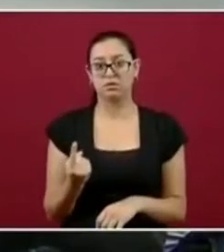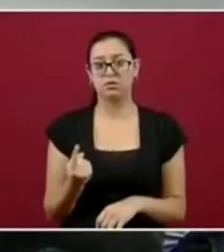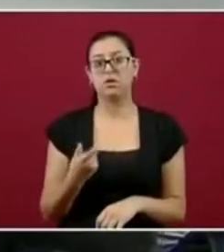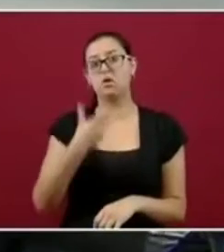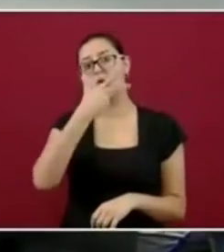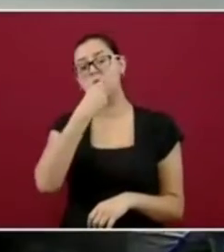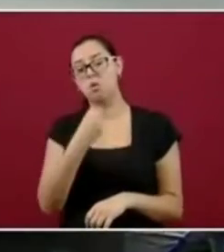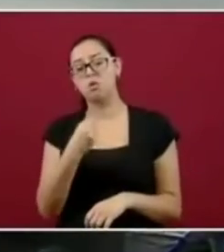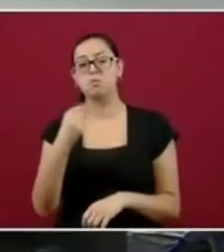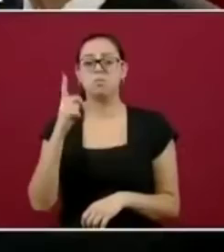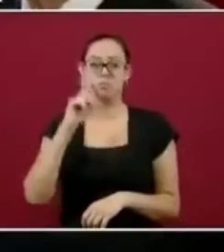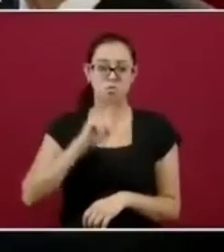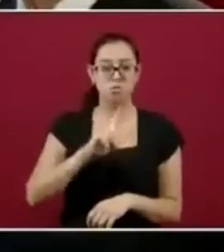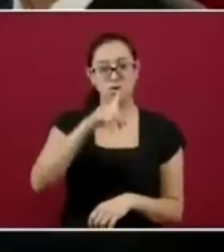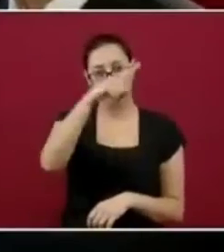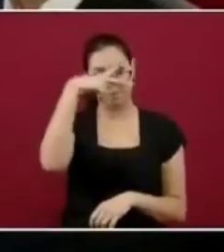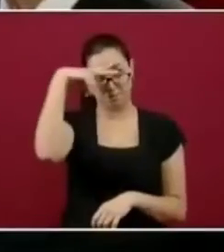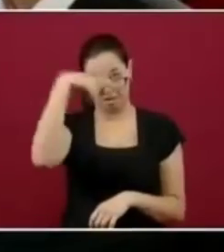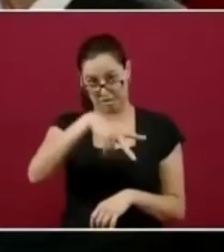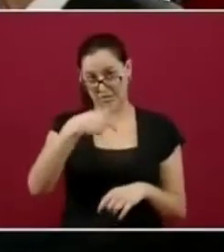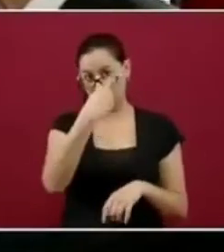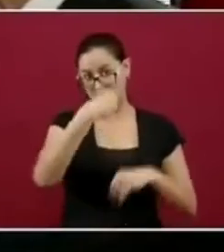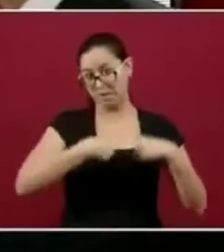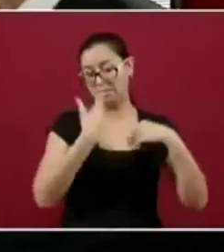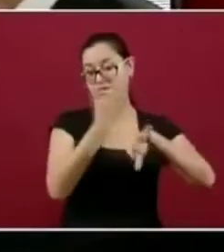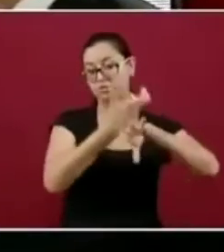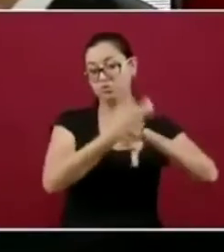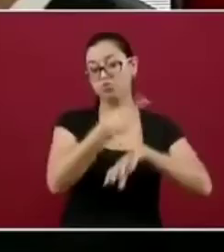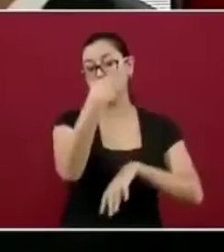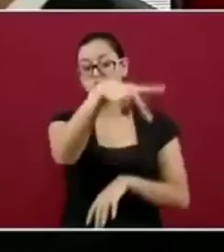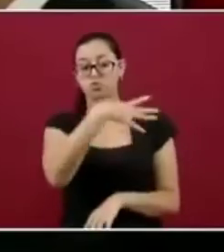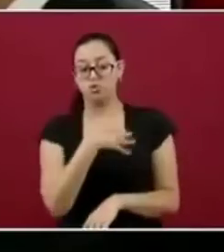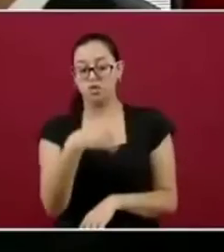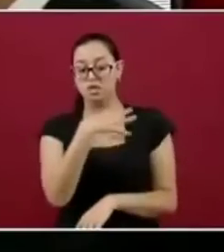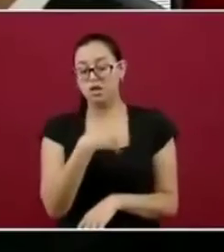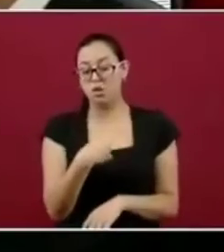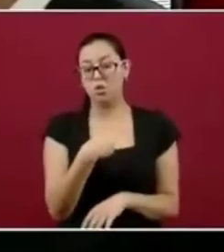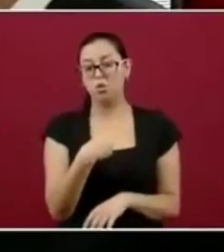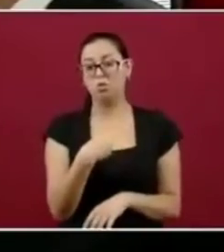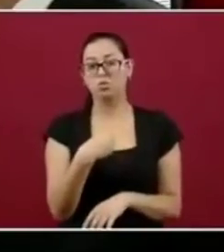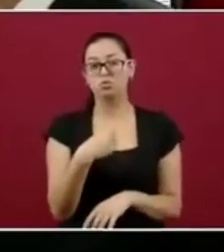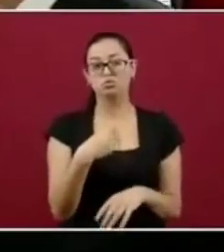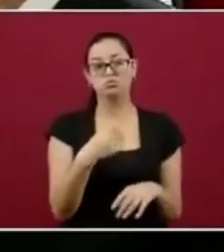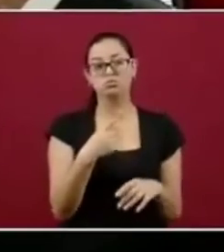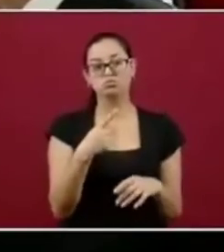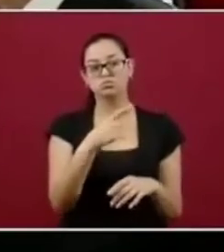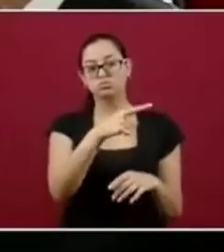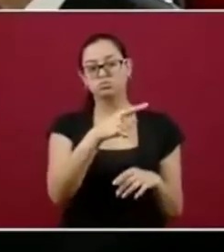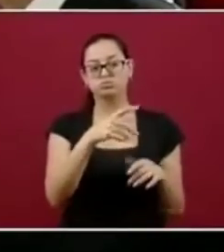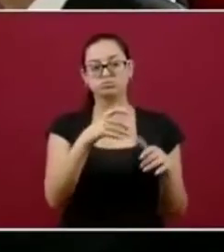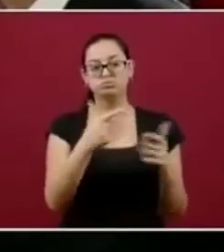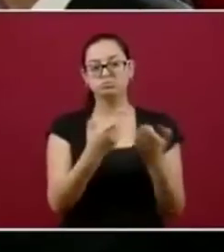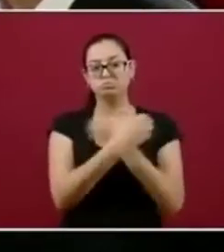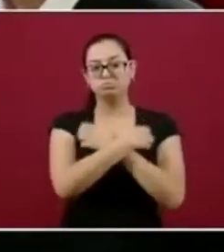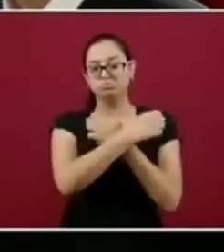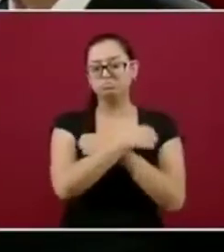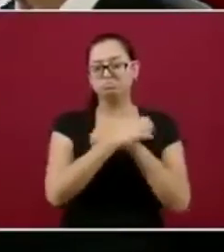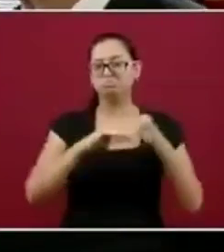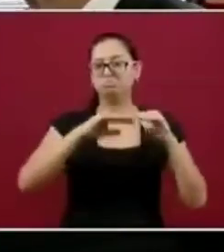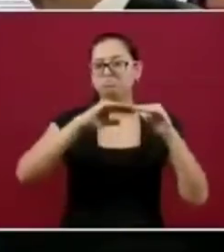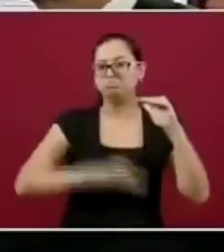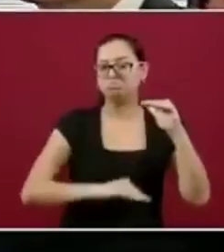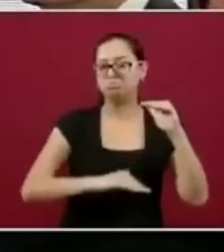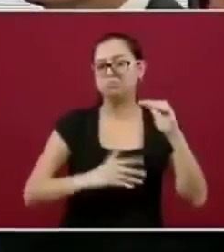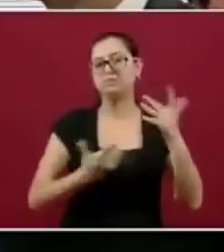y los hijos de los migrantes mexicanos en Estados Unidos en algunas de las ciudades es menor al de otras comunidades. Entonces tenemos